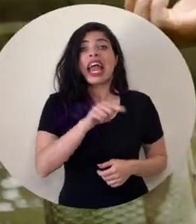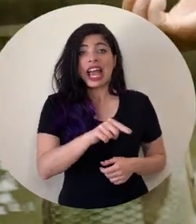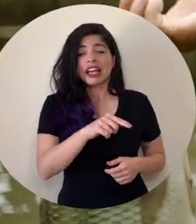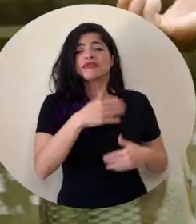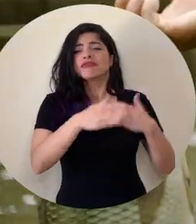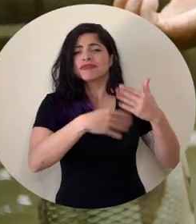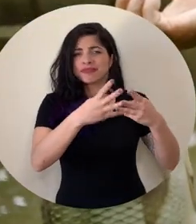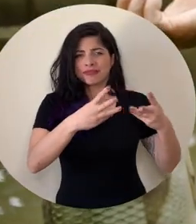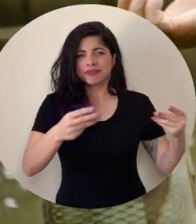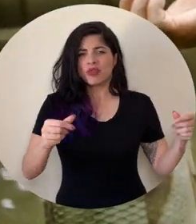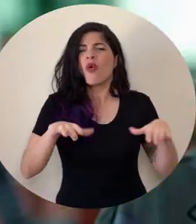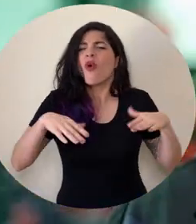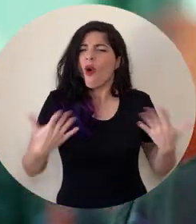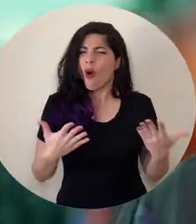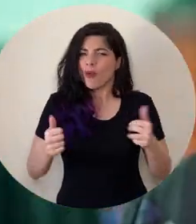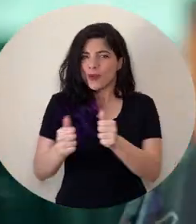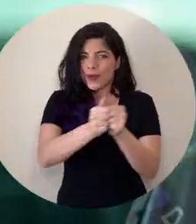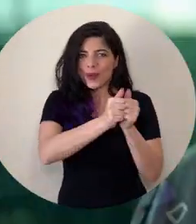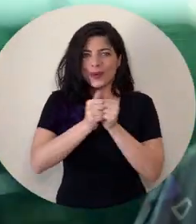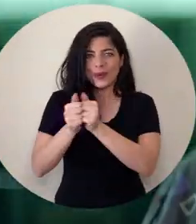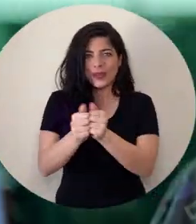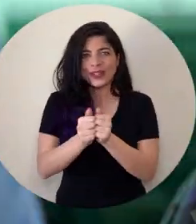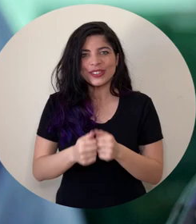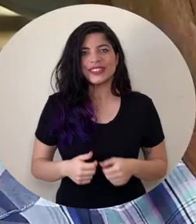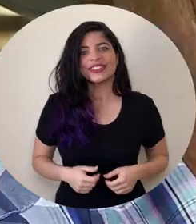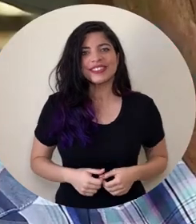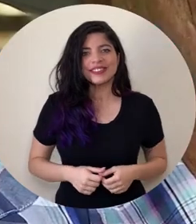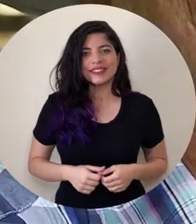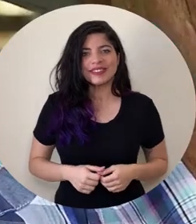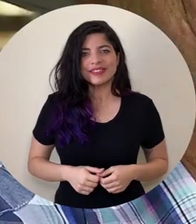Esto pasará. Lo haremos juntos.